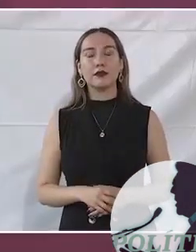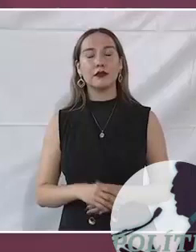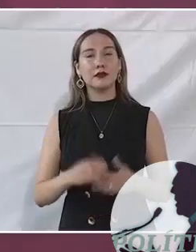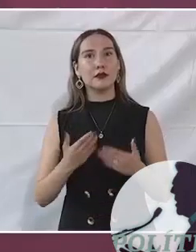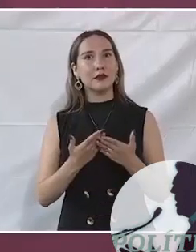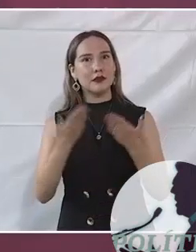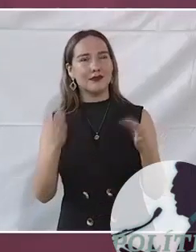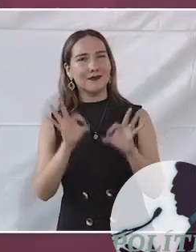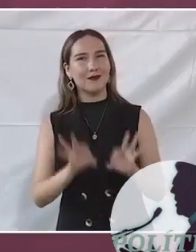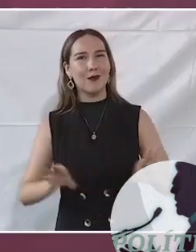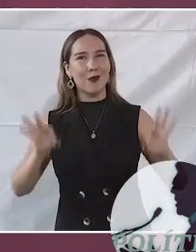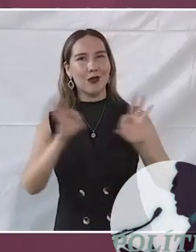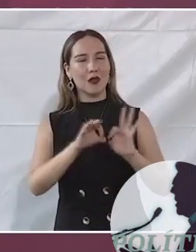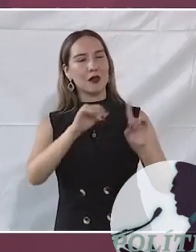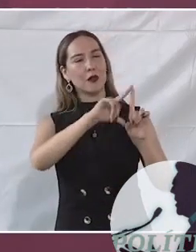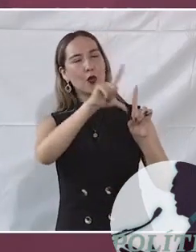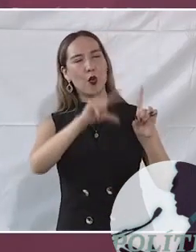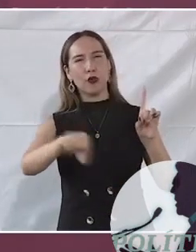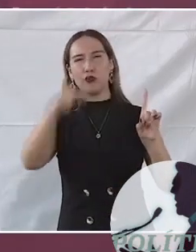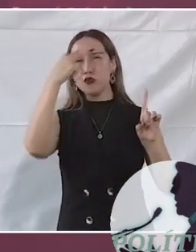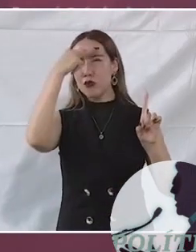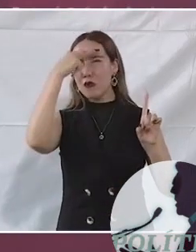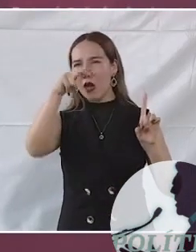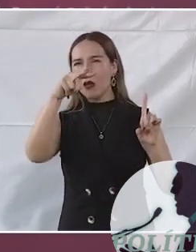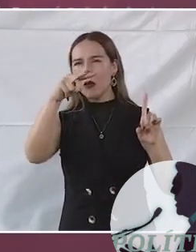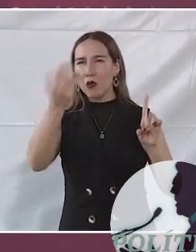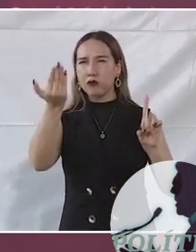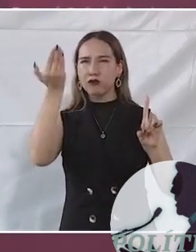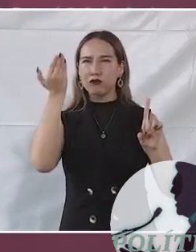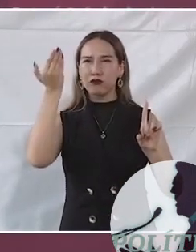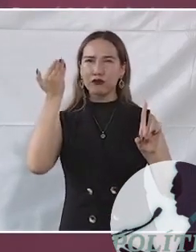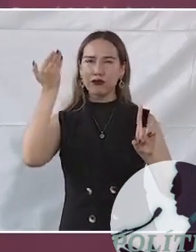profundo, por esas raíces profundas,